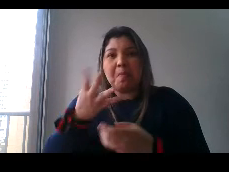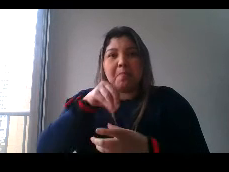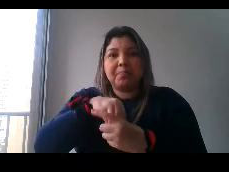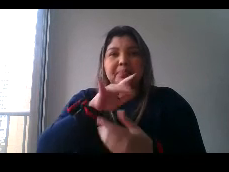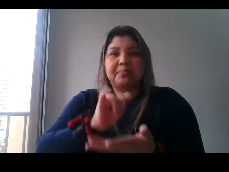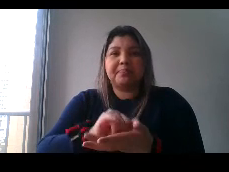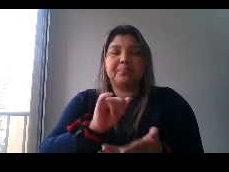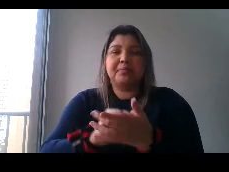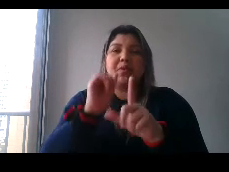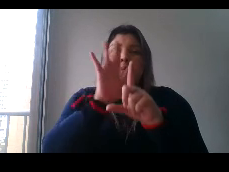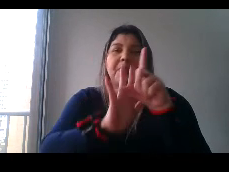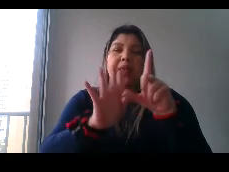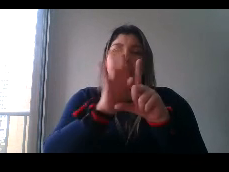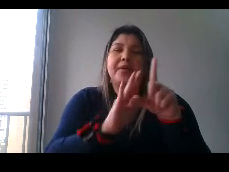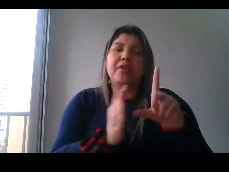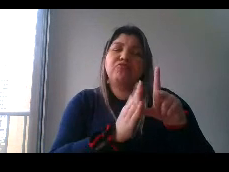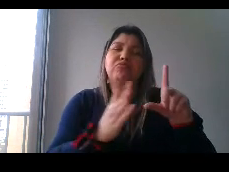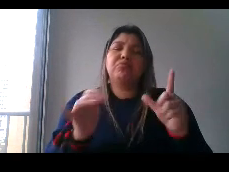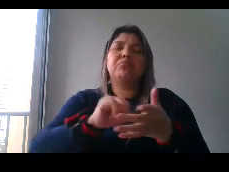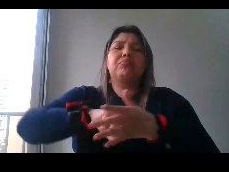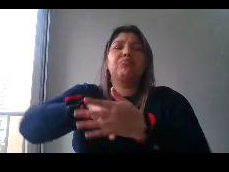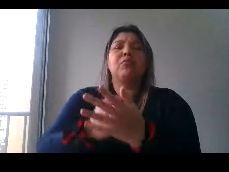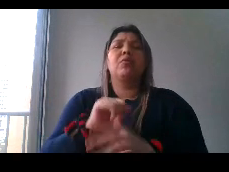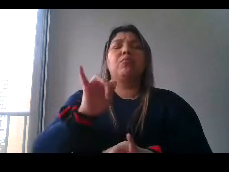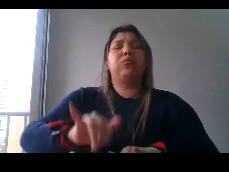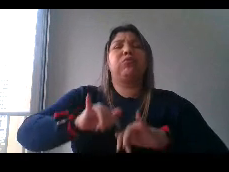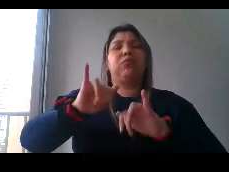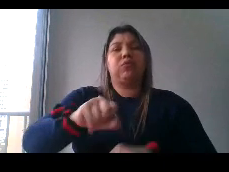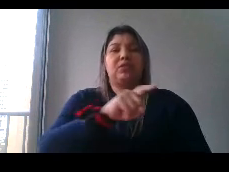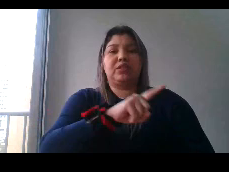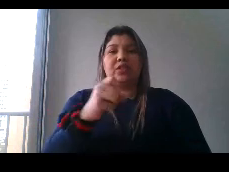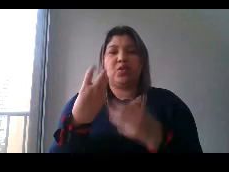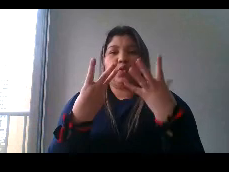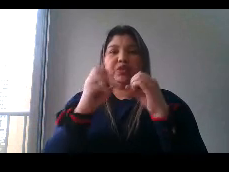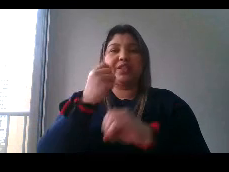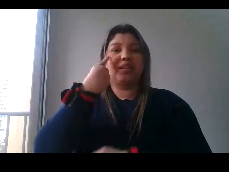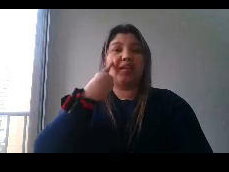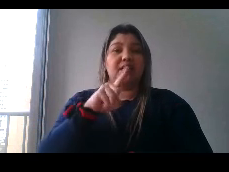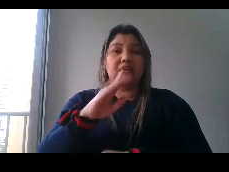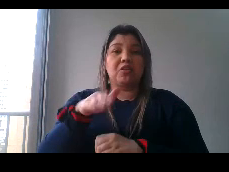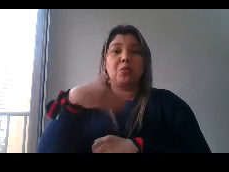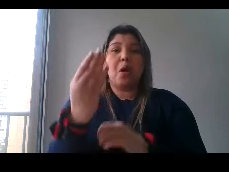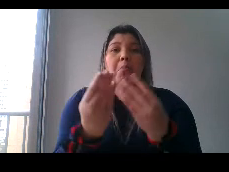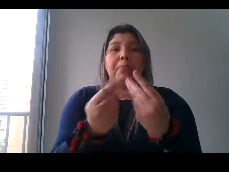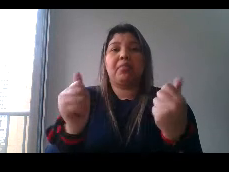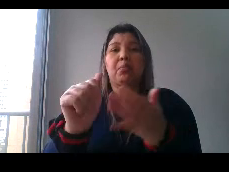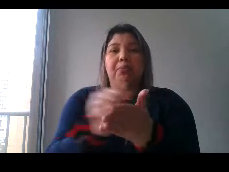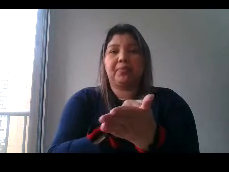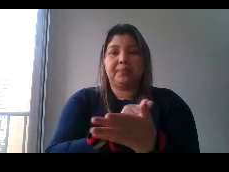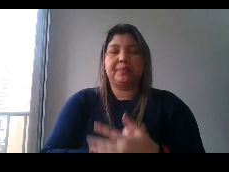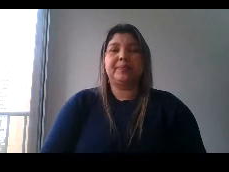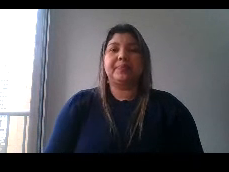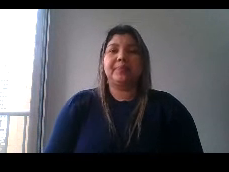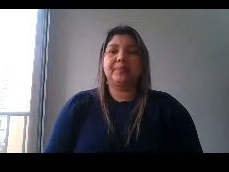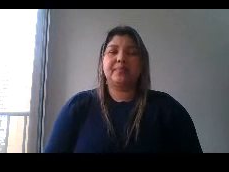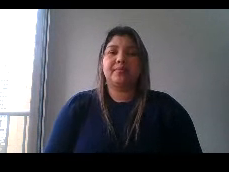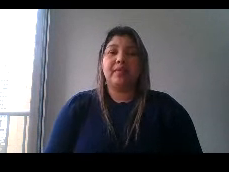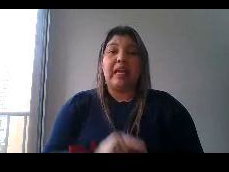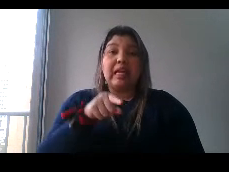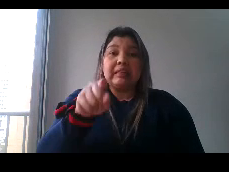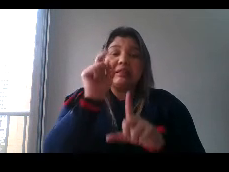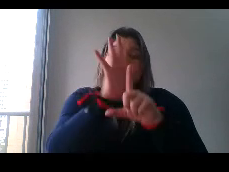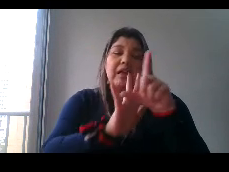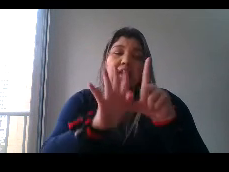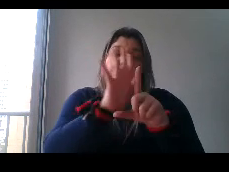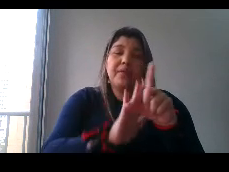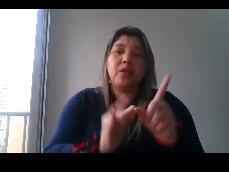durante 180 días. Después de este tiempo se borrará. Este video solamente se puede visualizar,